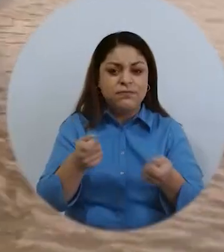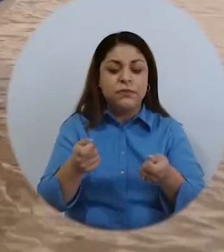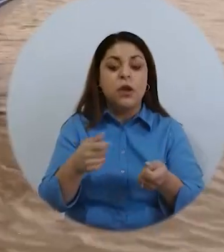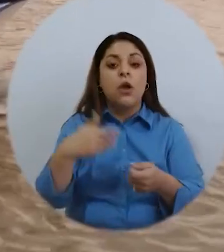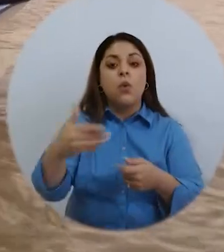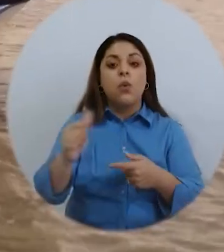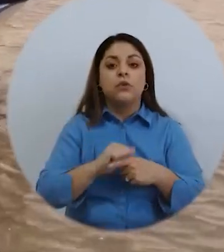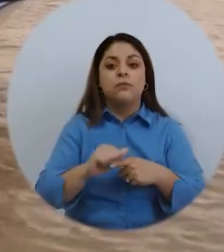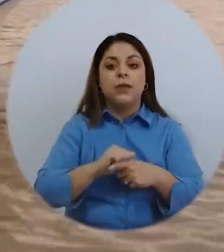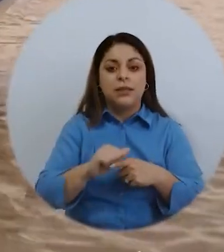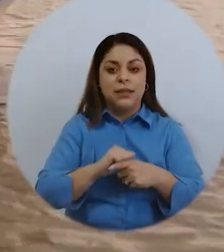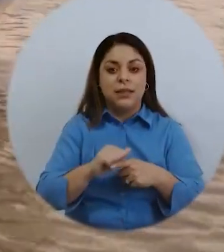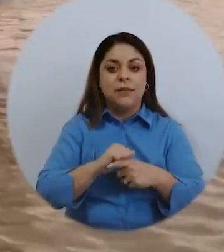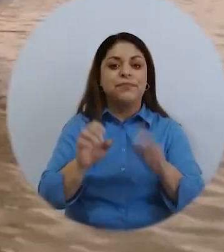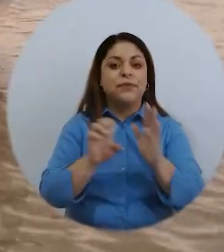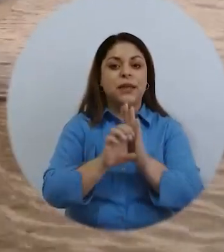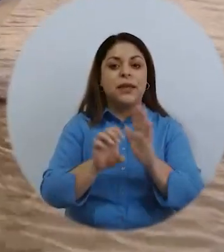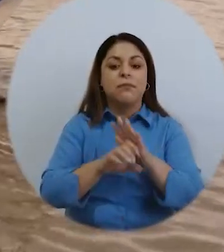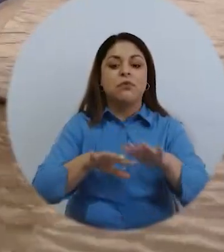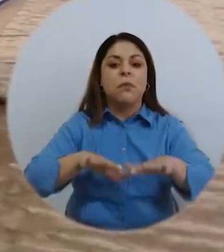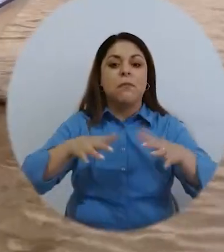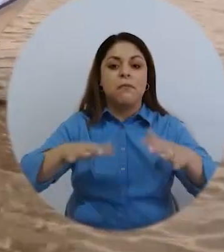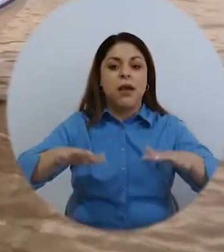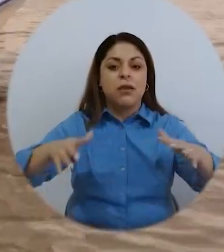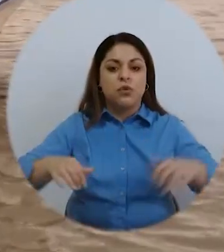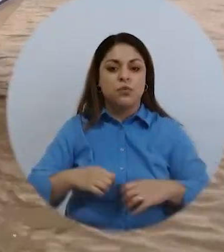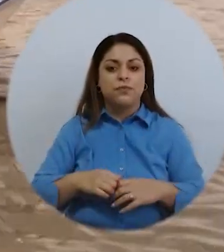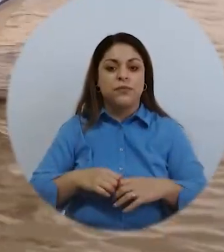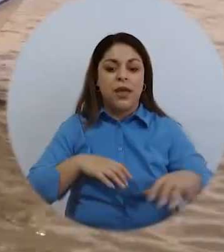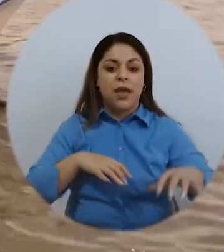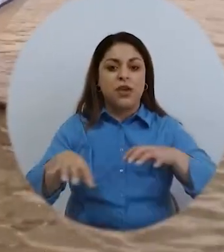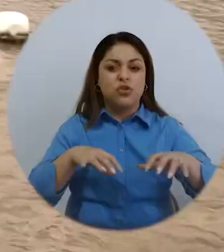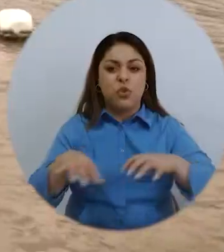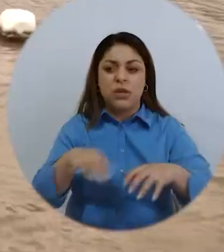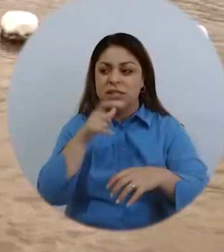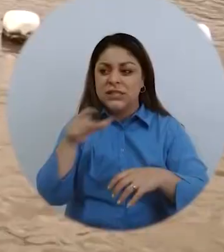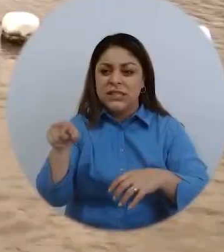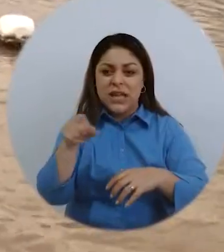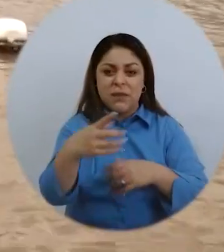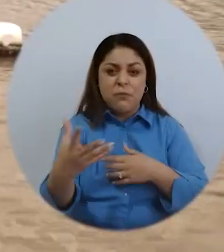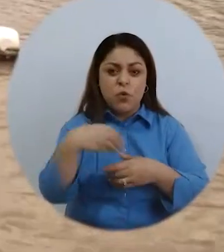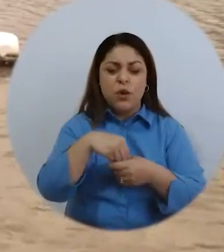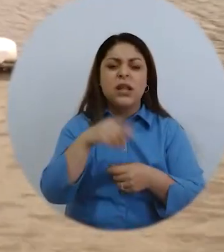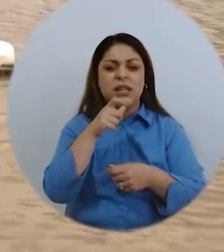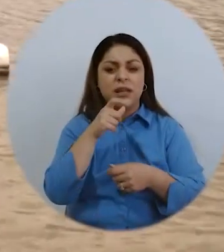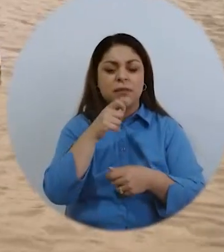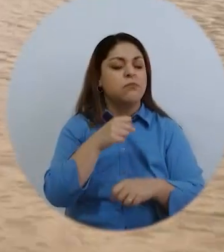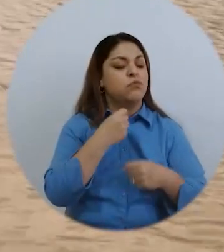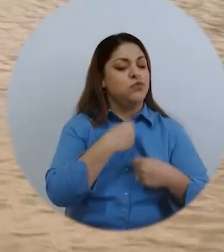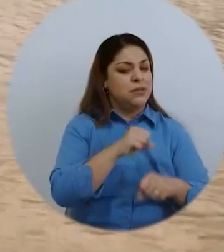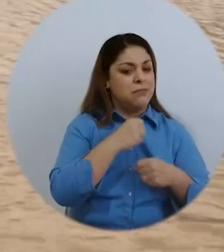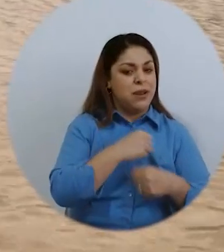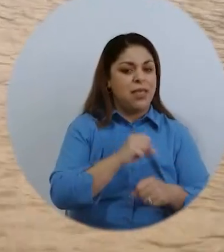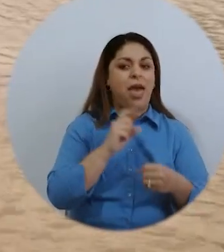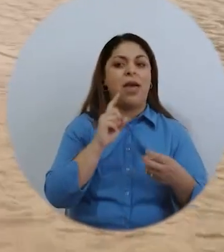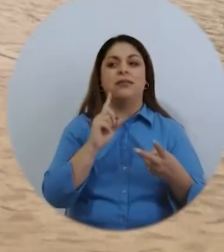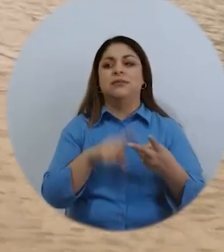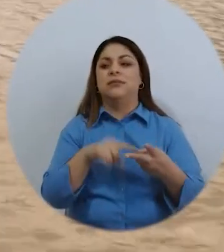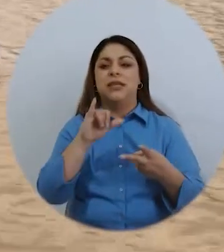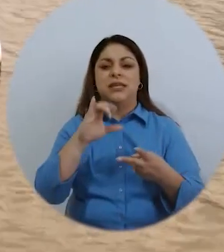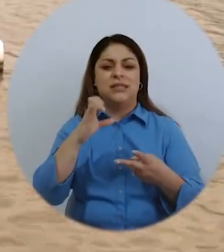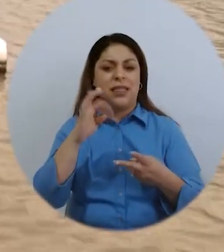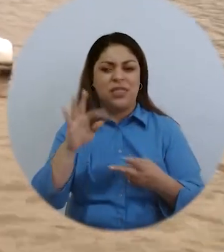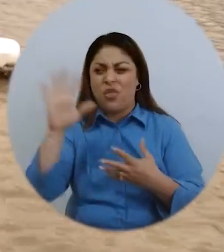digamos, de ordenamiento territorial, por ejemplo, en la parte marina, entonces los actores que se involucran son todos, las municipalidades, por ejemplo,